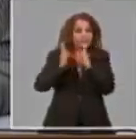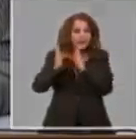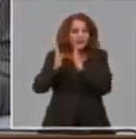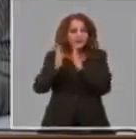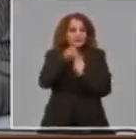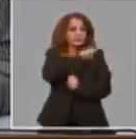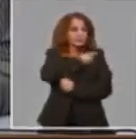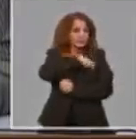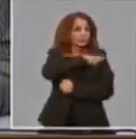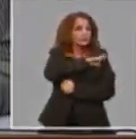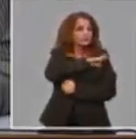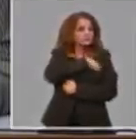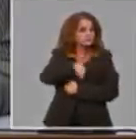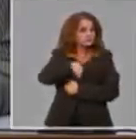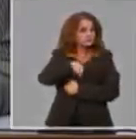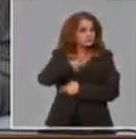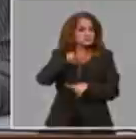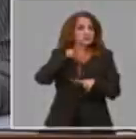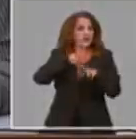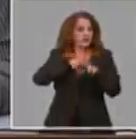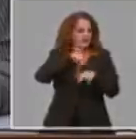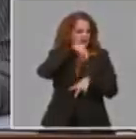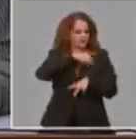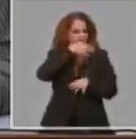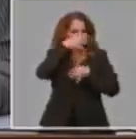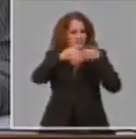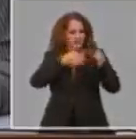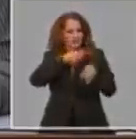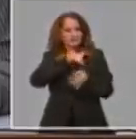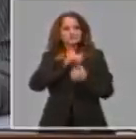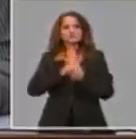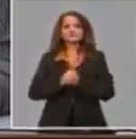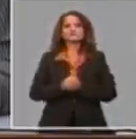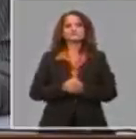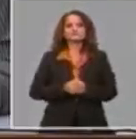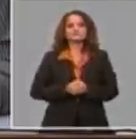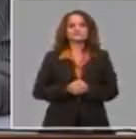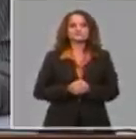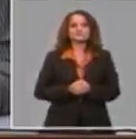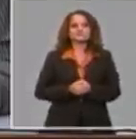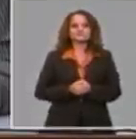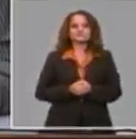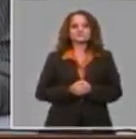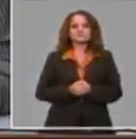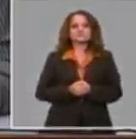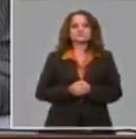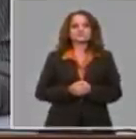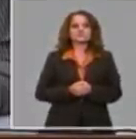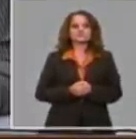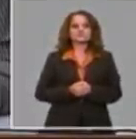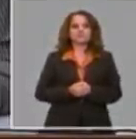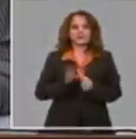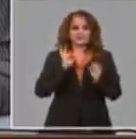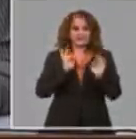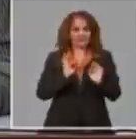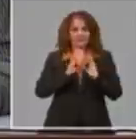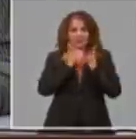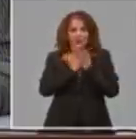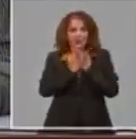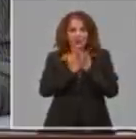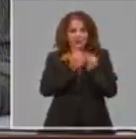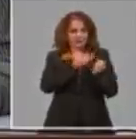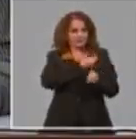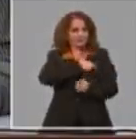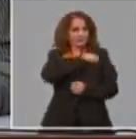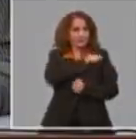compartir la experiencia de cómo lo estamos haciendo fue su tratamiento preparar lo primero que tiene que velar es que